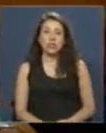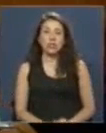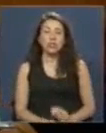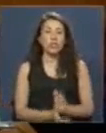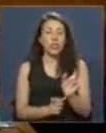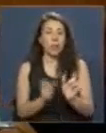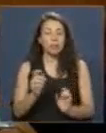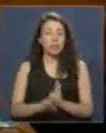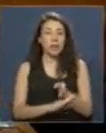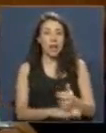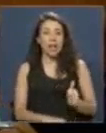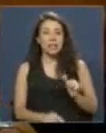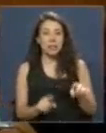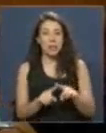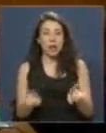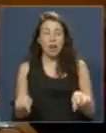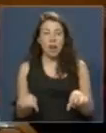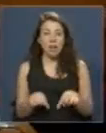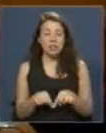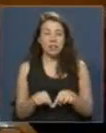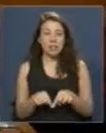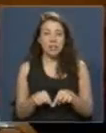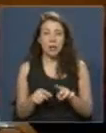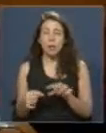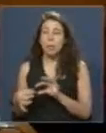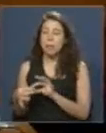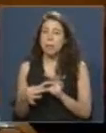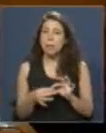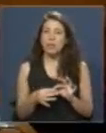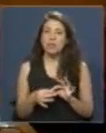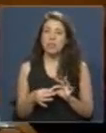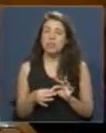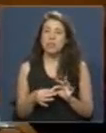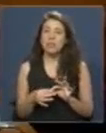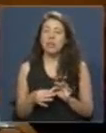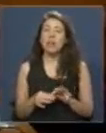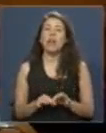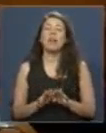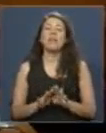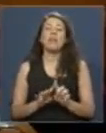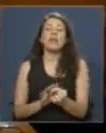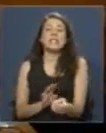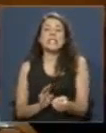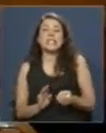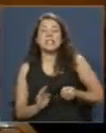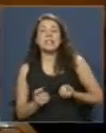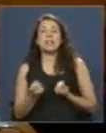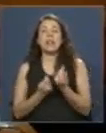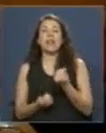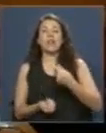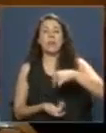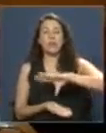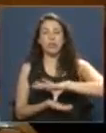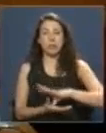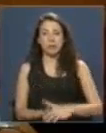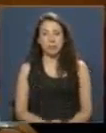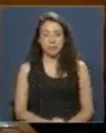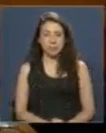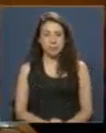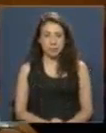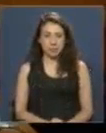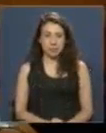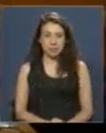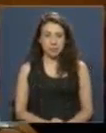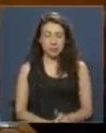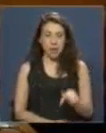hoy presentes en esta sala fue uno de los motivos de la desaceleración económica de nuestro país. Hoy en día